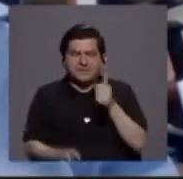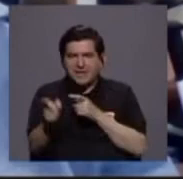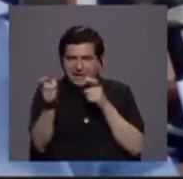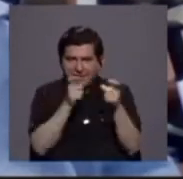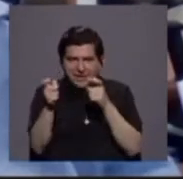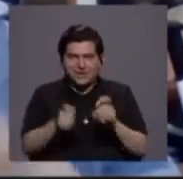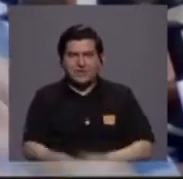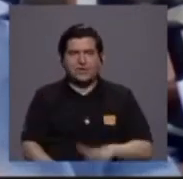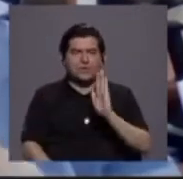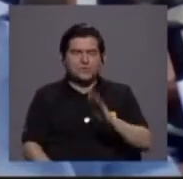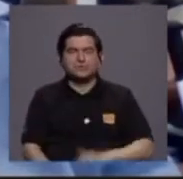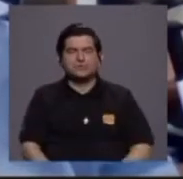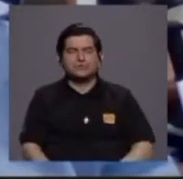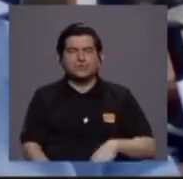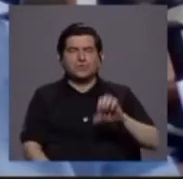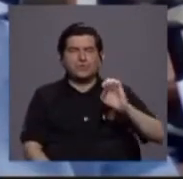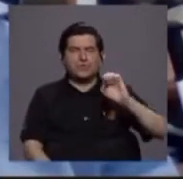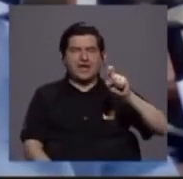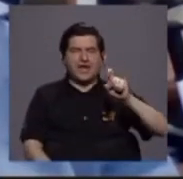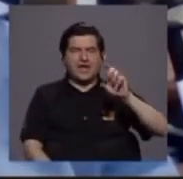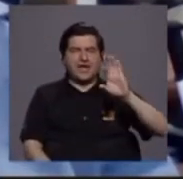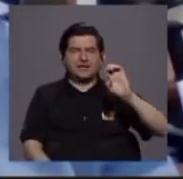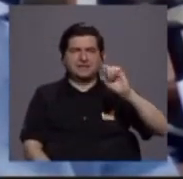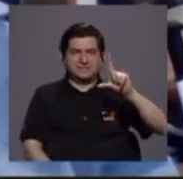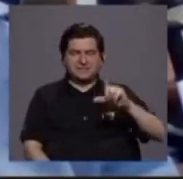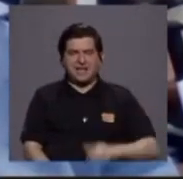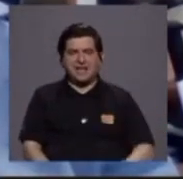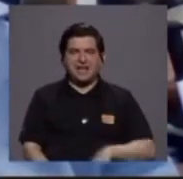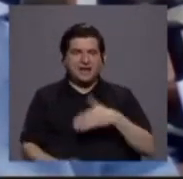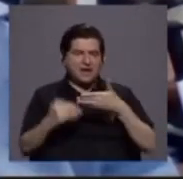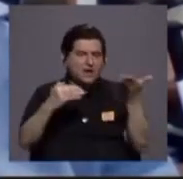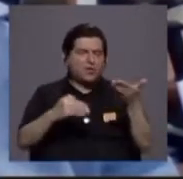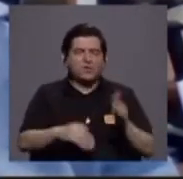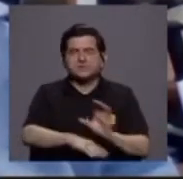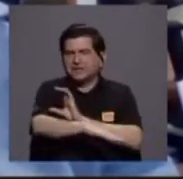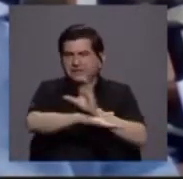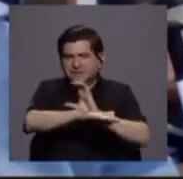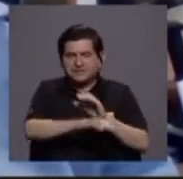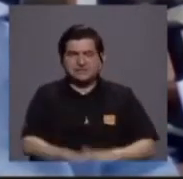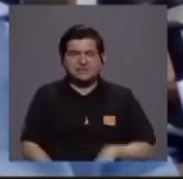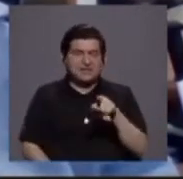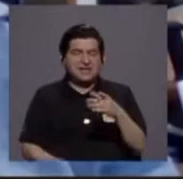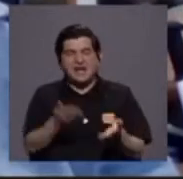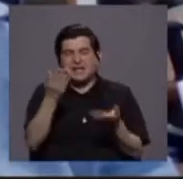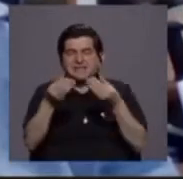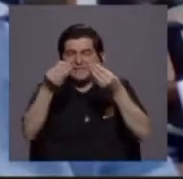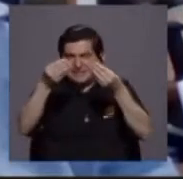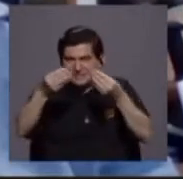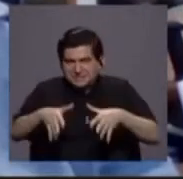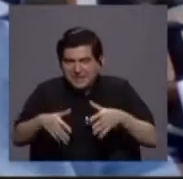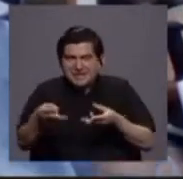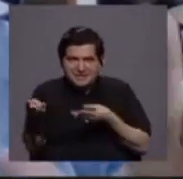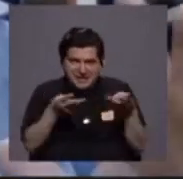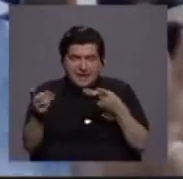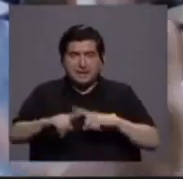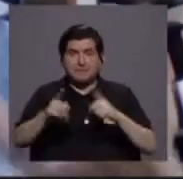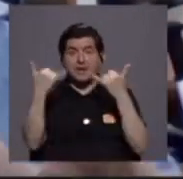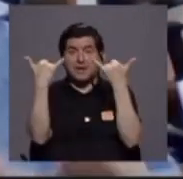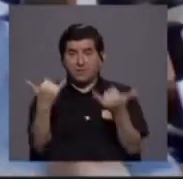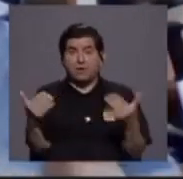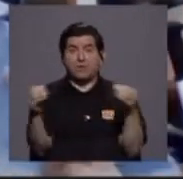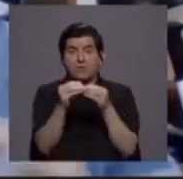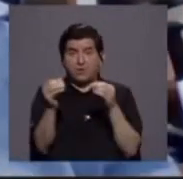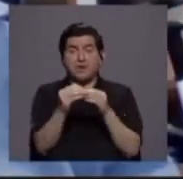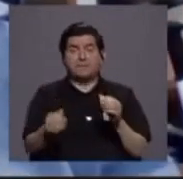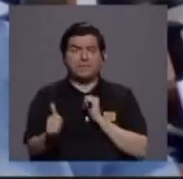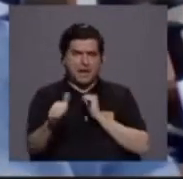su Excel y algunas cuestiones más de cómputo, y entonces ahí le perdíamos mercado, ¿no? Pero hoy en día es mucho más